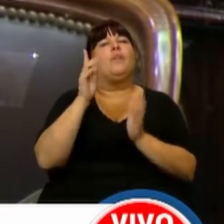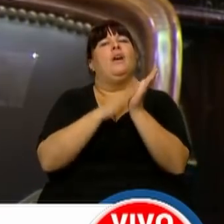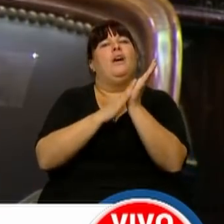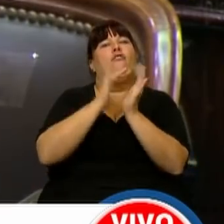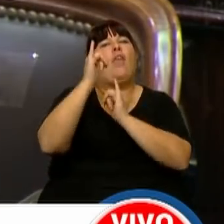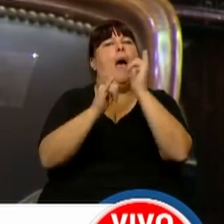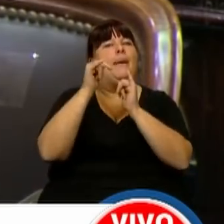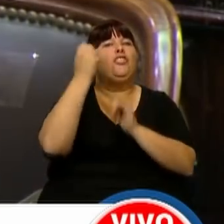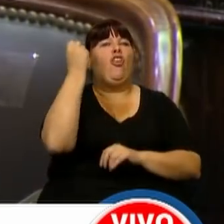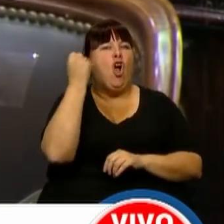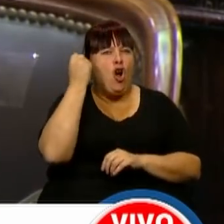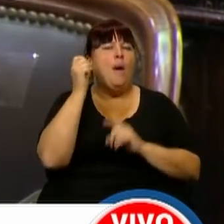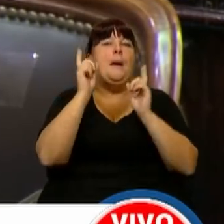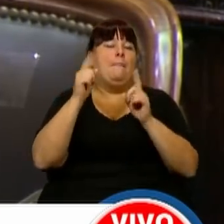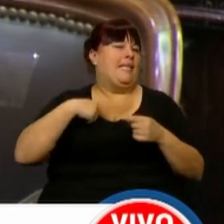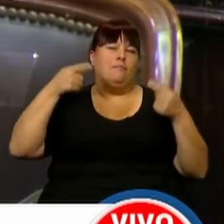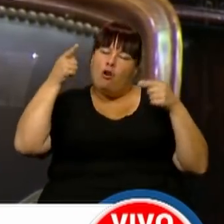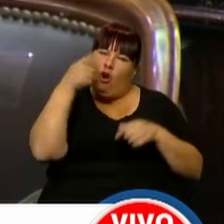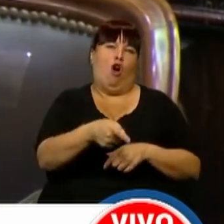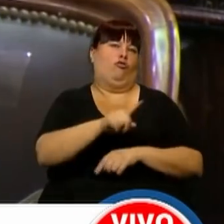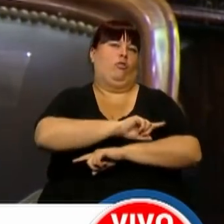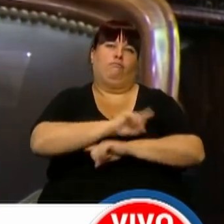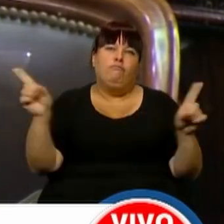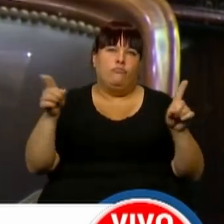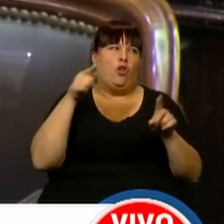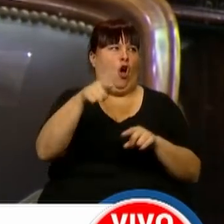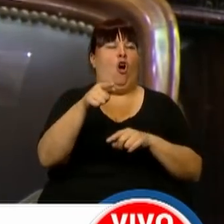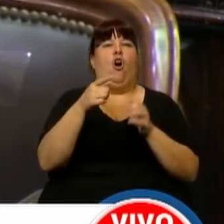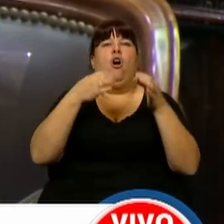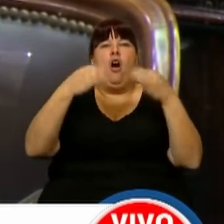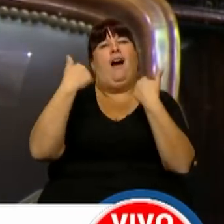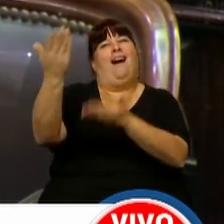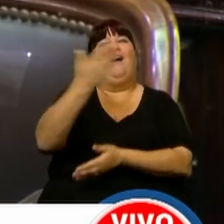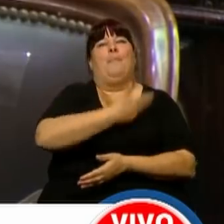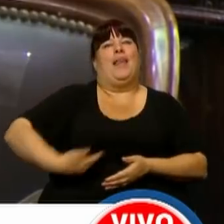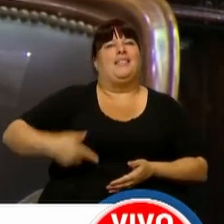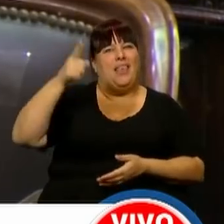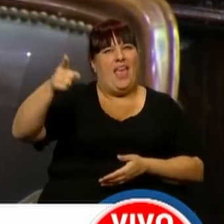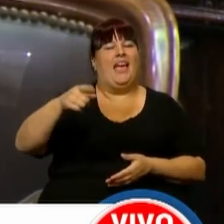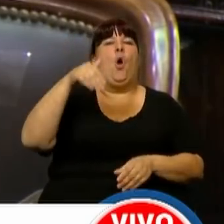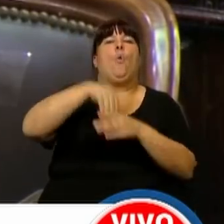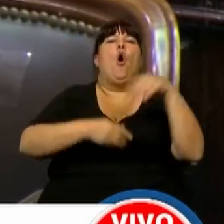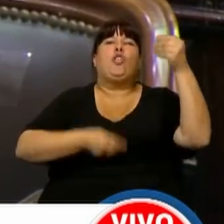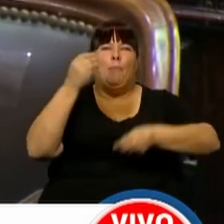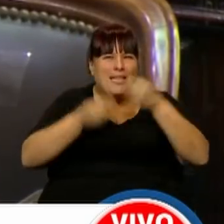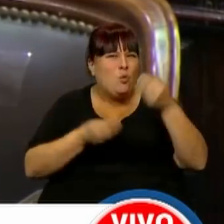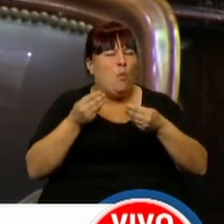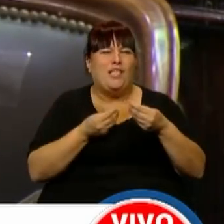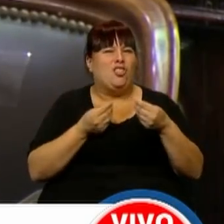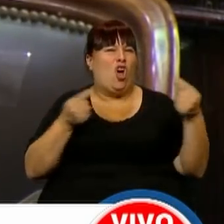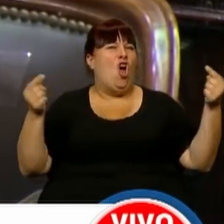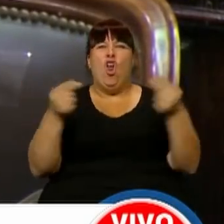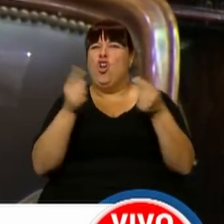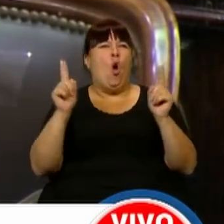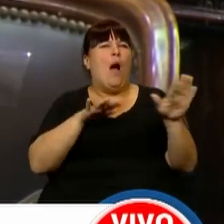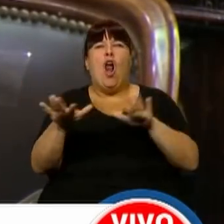fundamentos económicos por los cuales nos oponemos rotundamente a darle facultades extraordinarias, a votar un presupuesto que no se